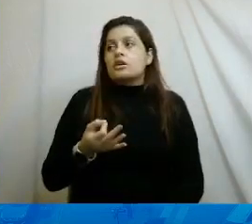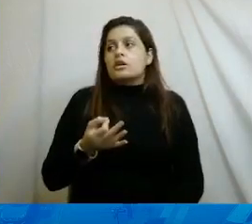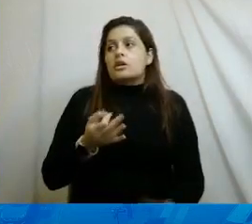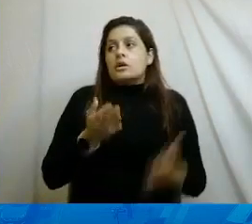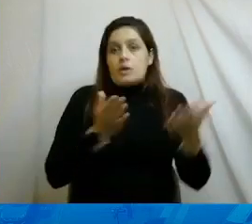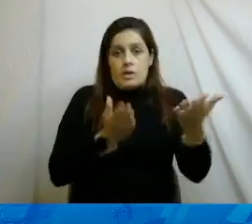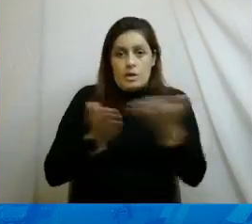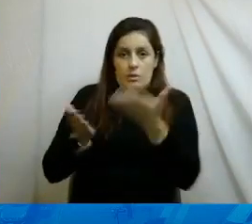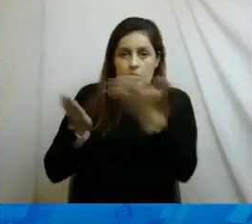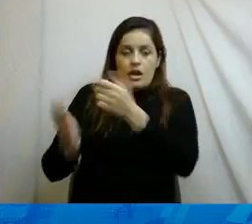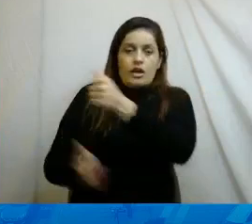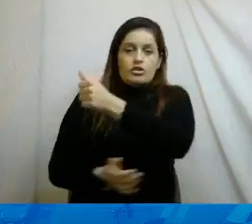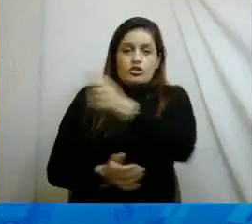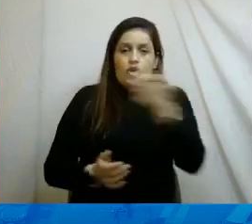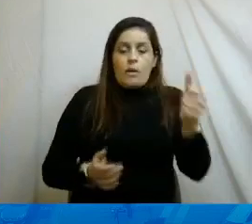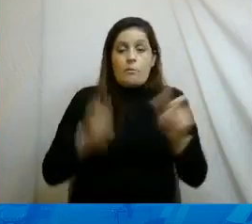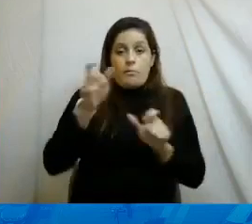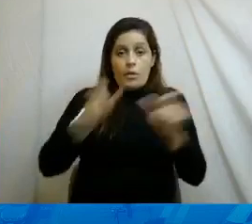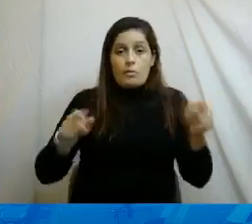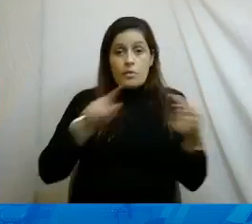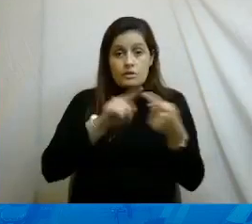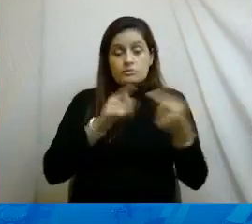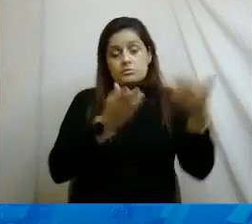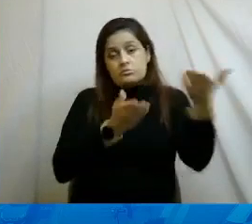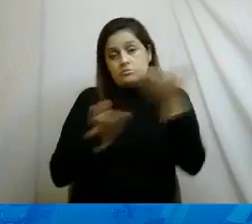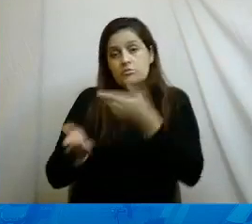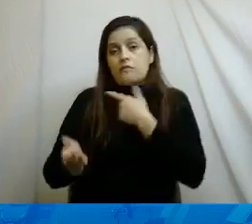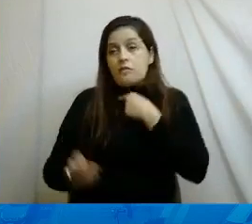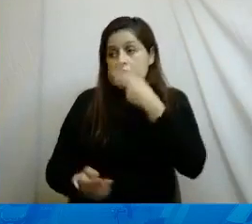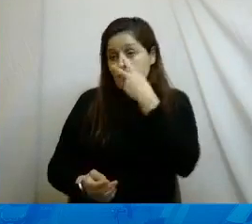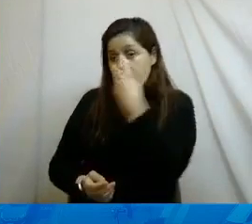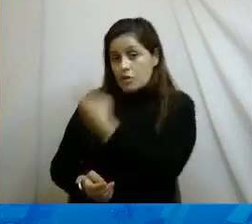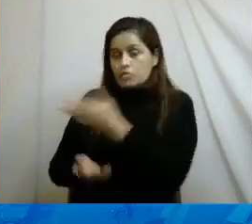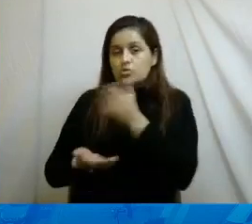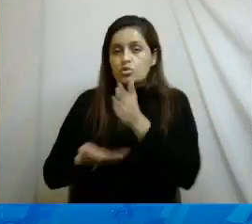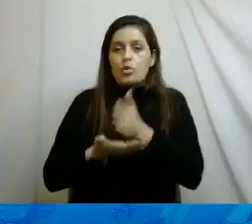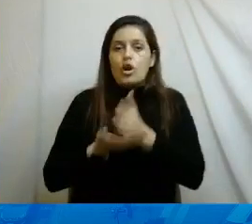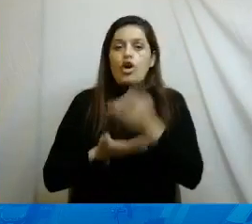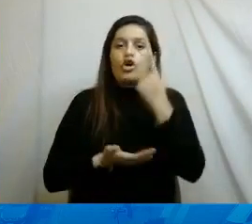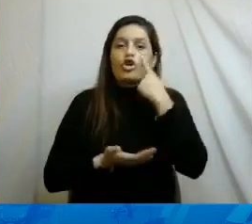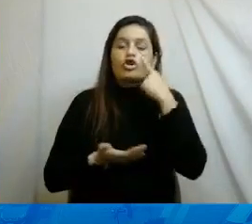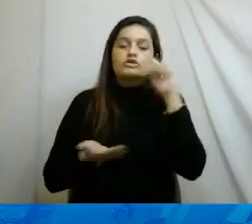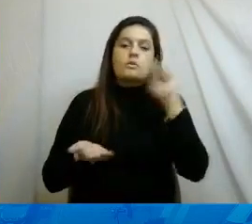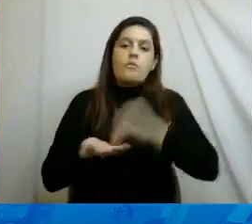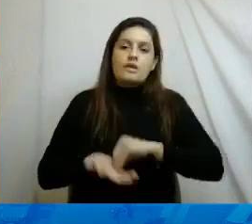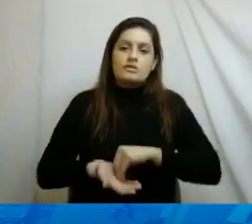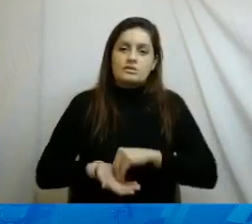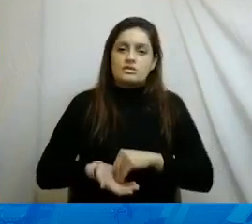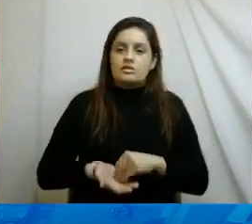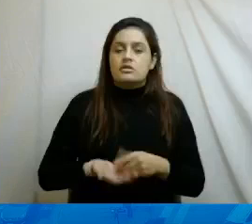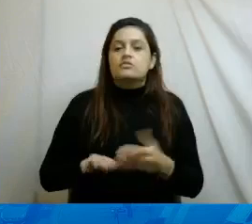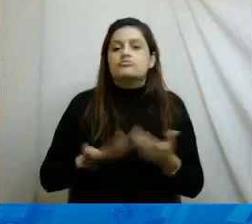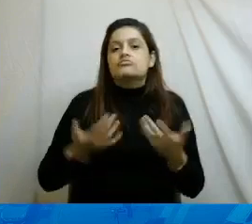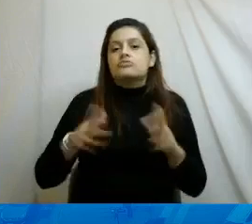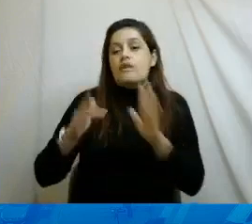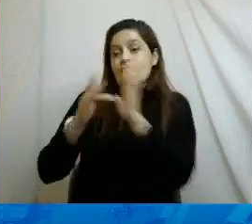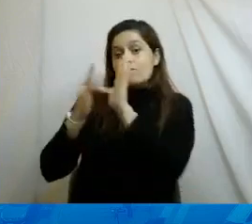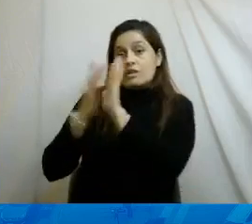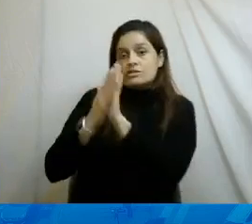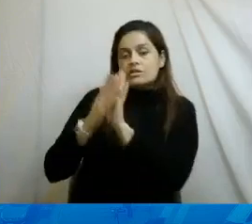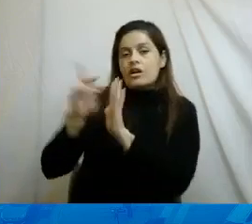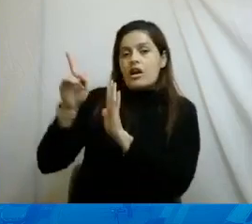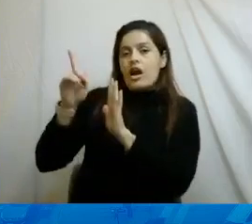a todos los participantes que quieran poder acompañarnos en la escuela a poder conocer más detalles una vez que haya pasado la fecha ya de esta